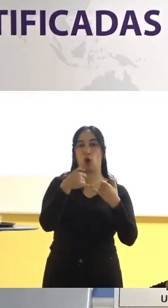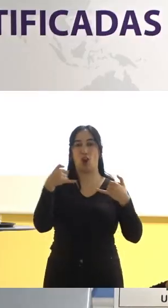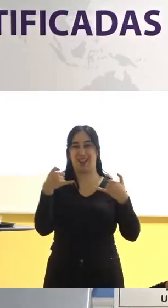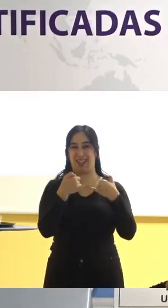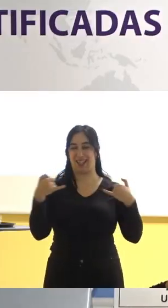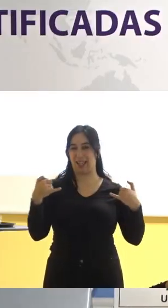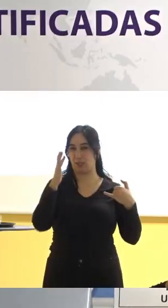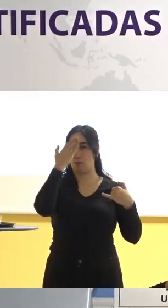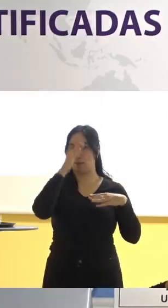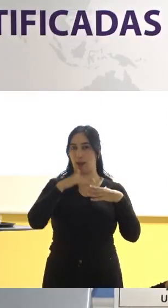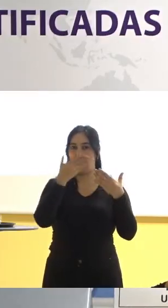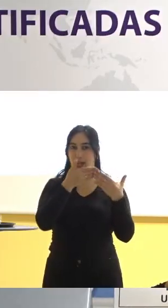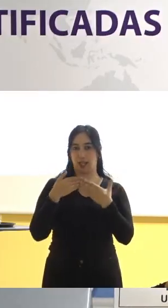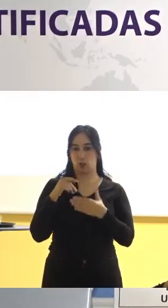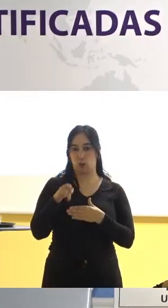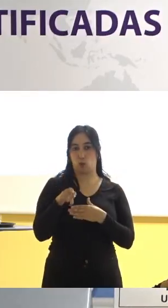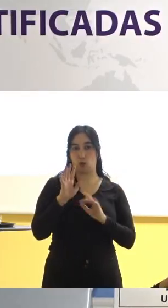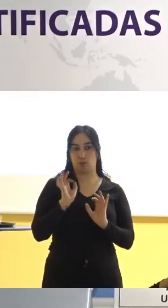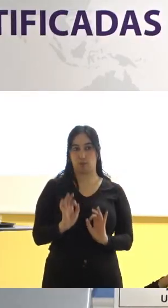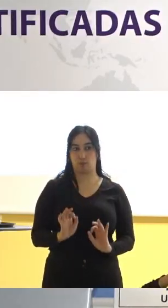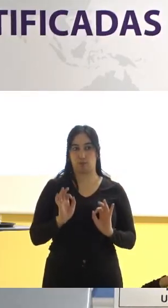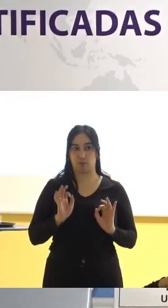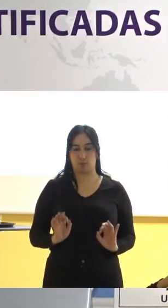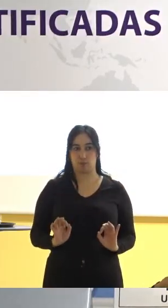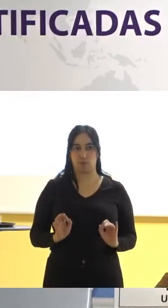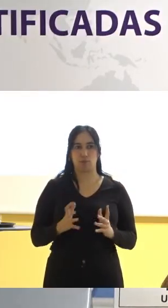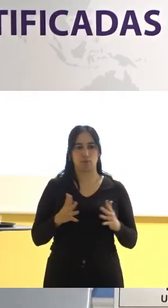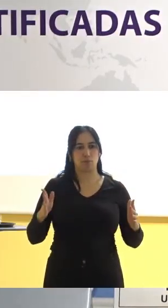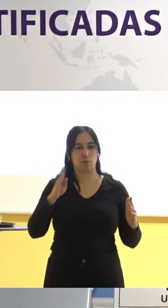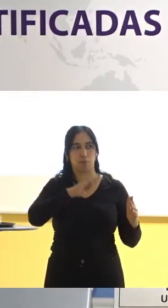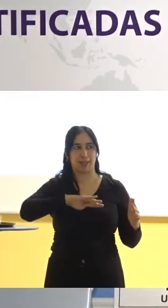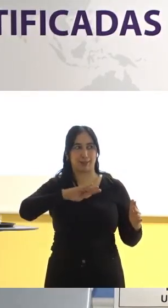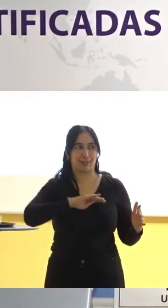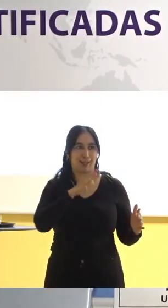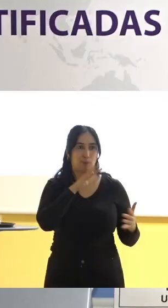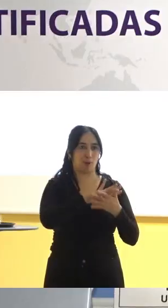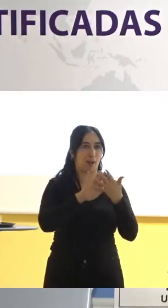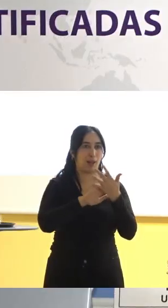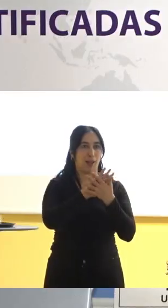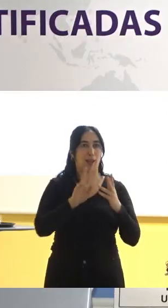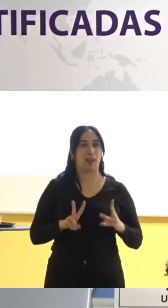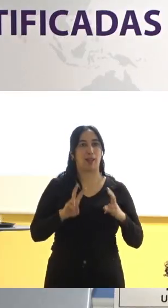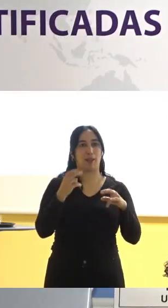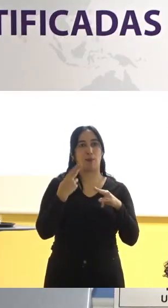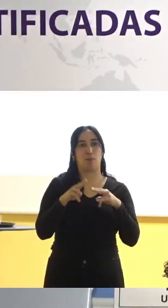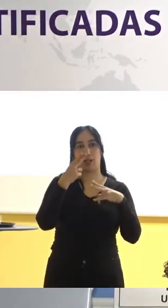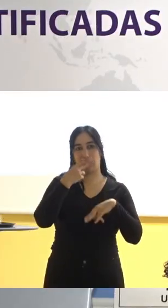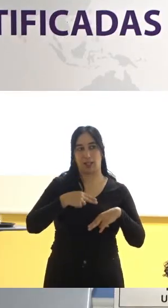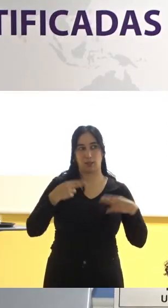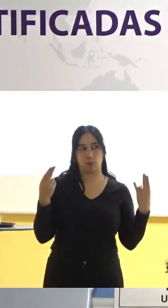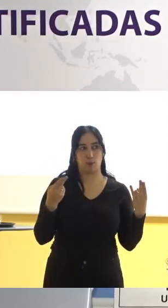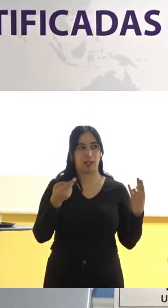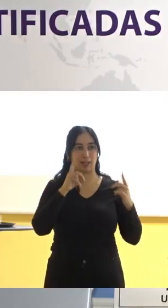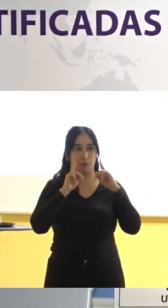este estudio, que ciertamente es bastante amplio porque bueno, pues hablamos de las políticas públicas de prevención